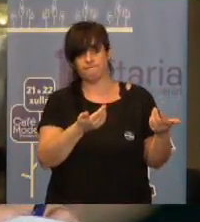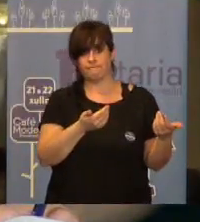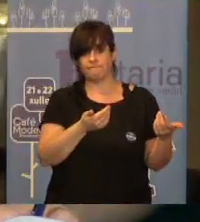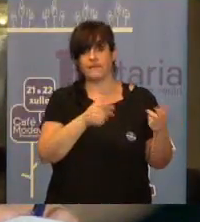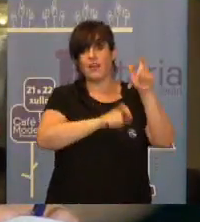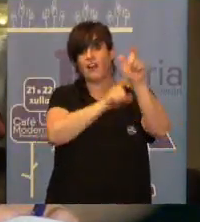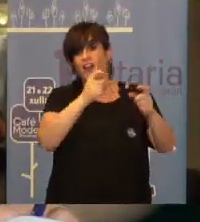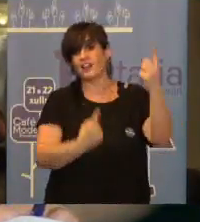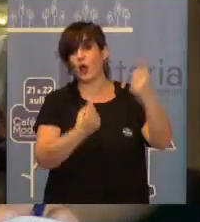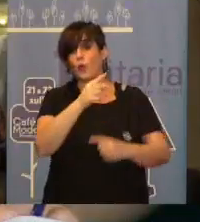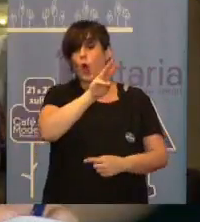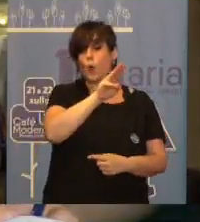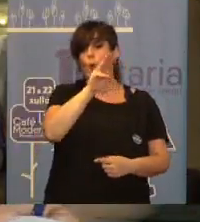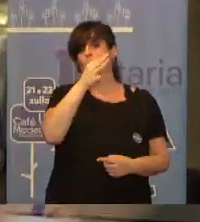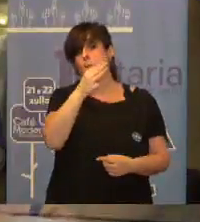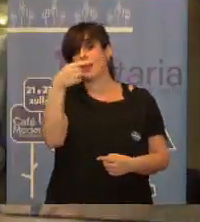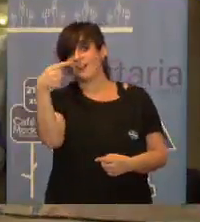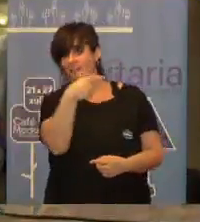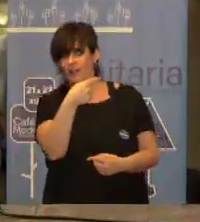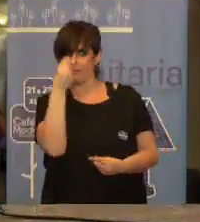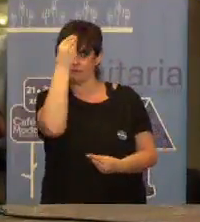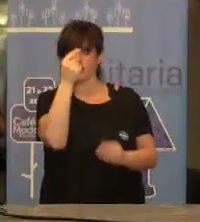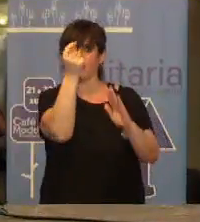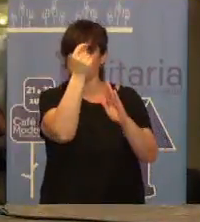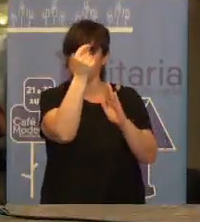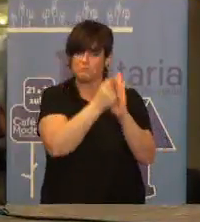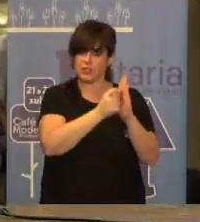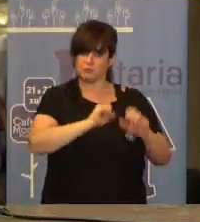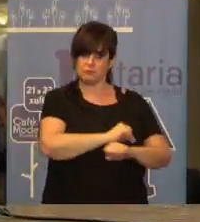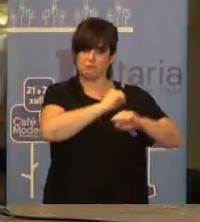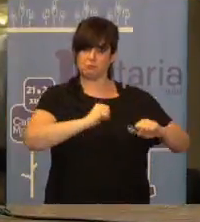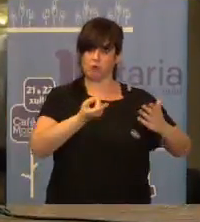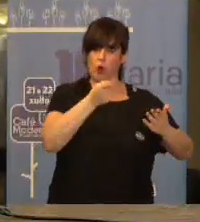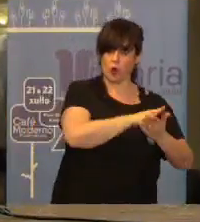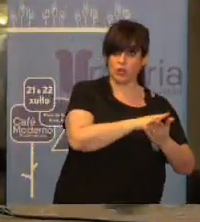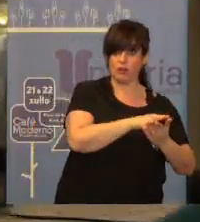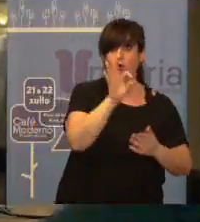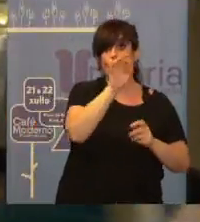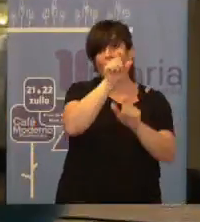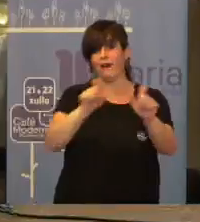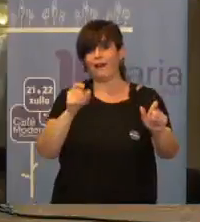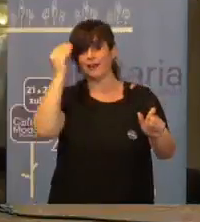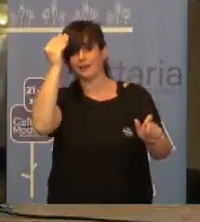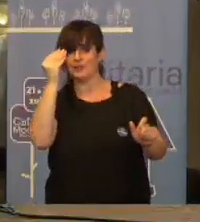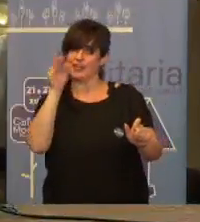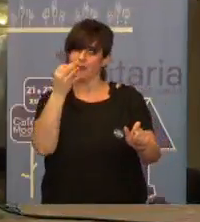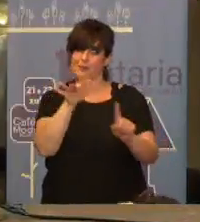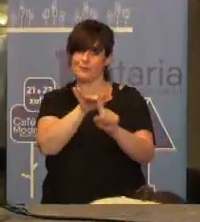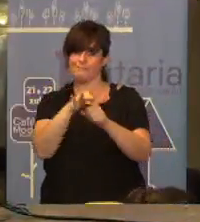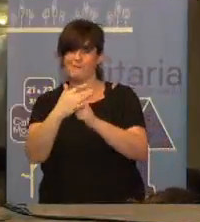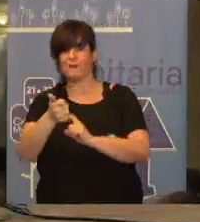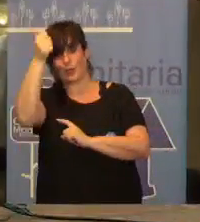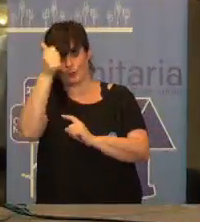decían que había que reafirmarse nos principios e había os que pensaban que había que moderar os principios e ser máis pragmático, non?